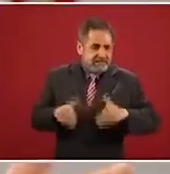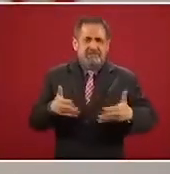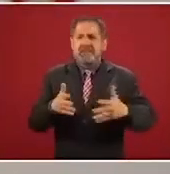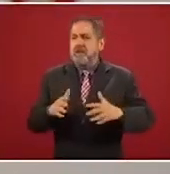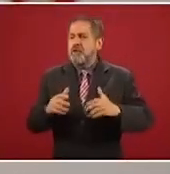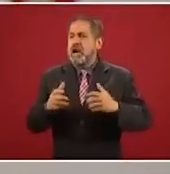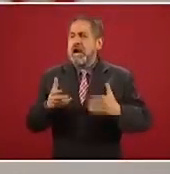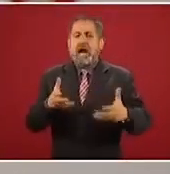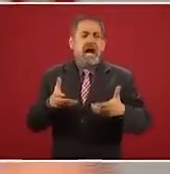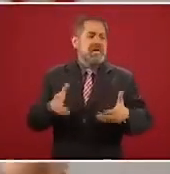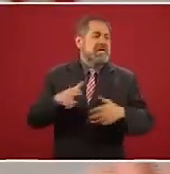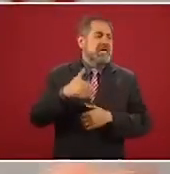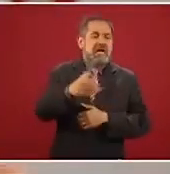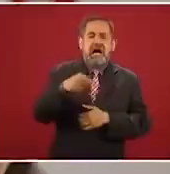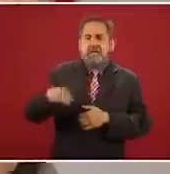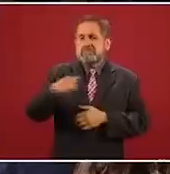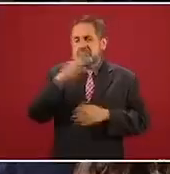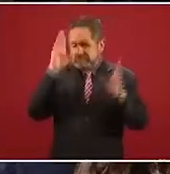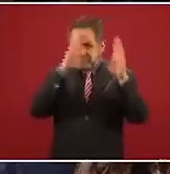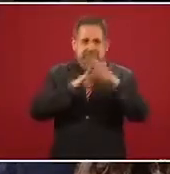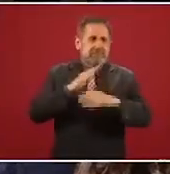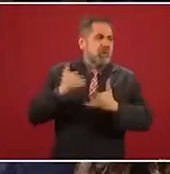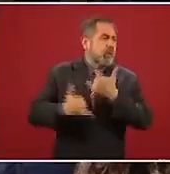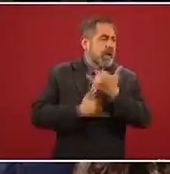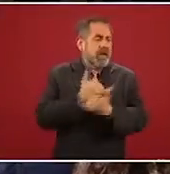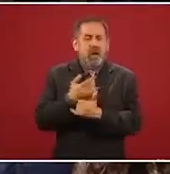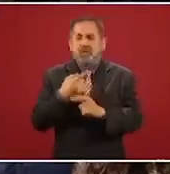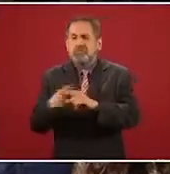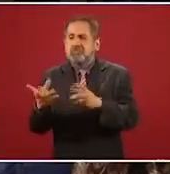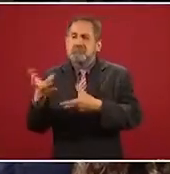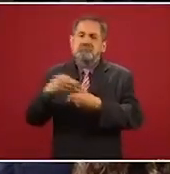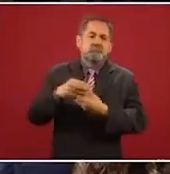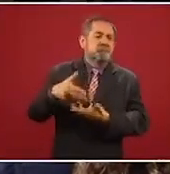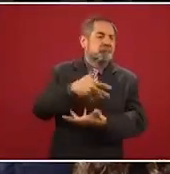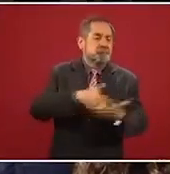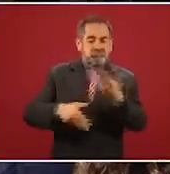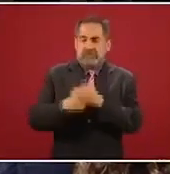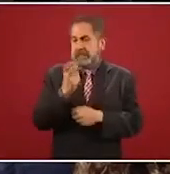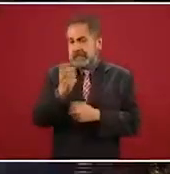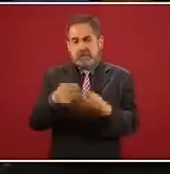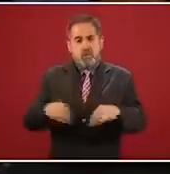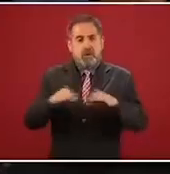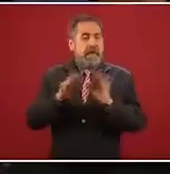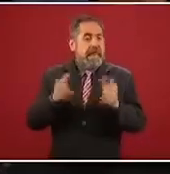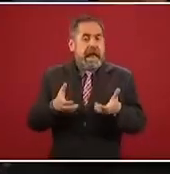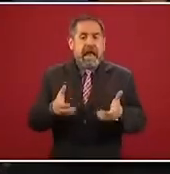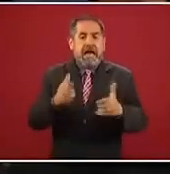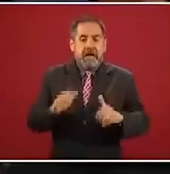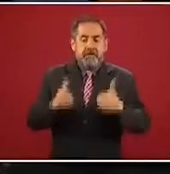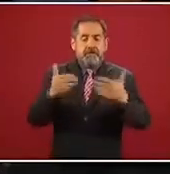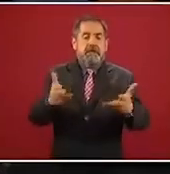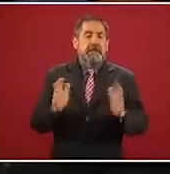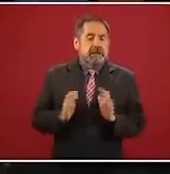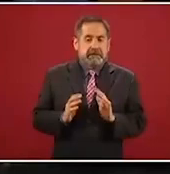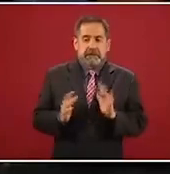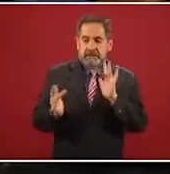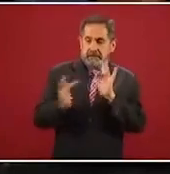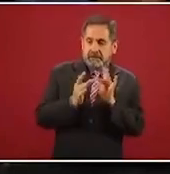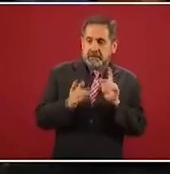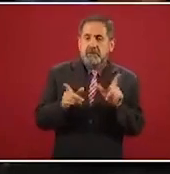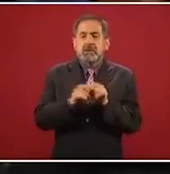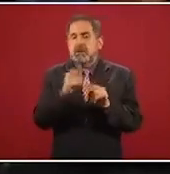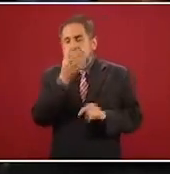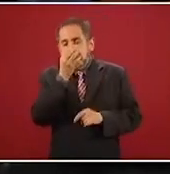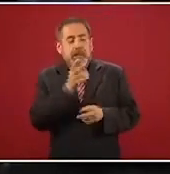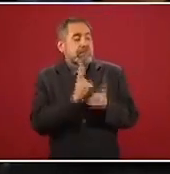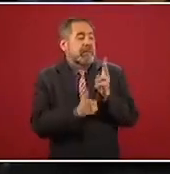tener recreación, integración social, vinculación significativa. Esta vinculación es no solamente platicar o